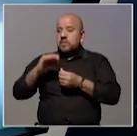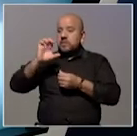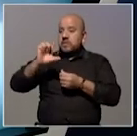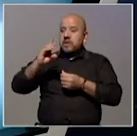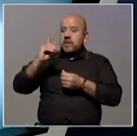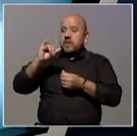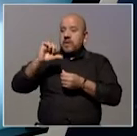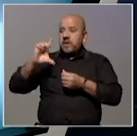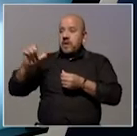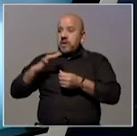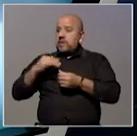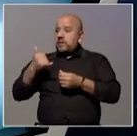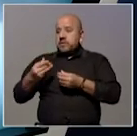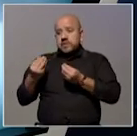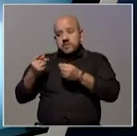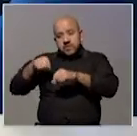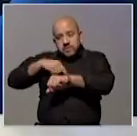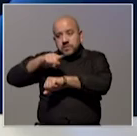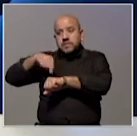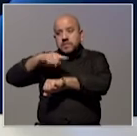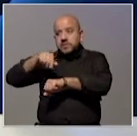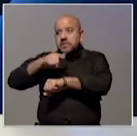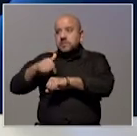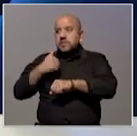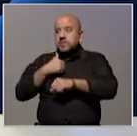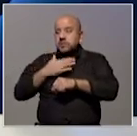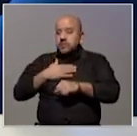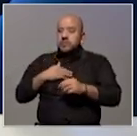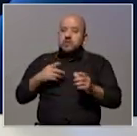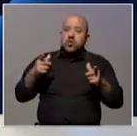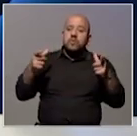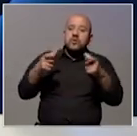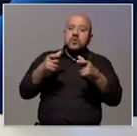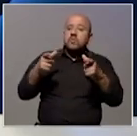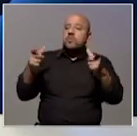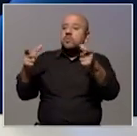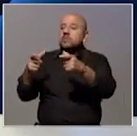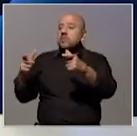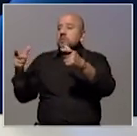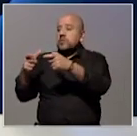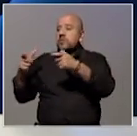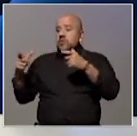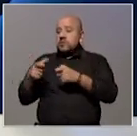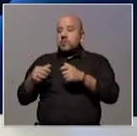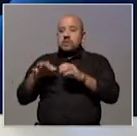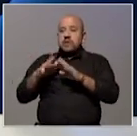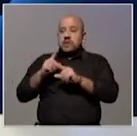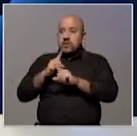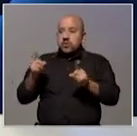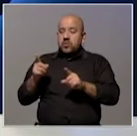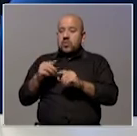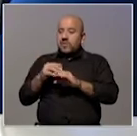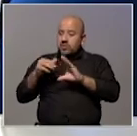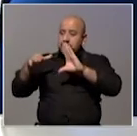insumen muchas horas lleva arregle todas mis comisiones para que no interfieran con el trabajo en todo un